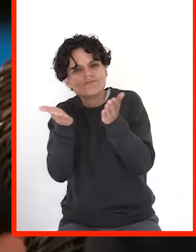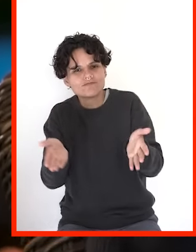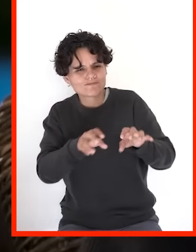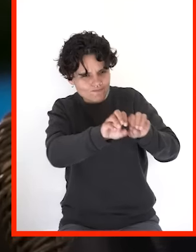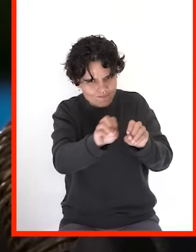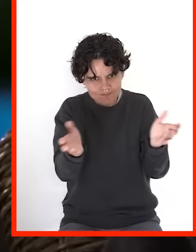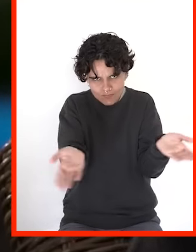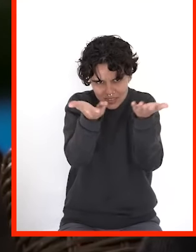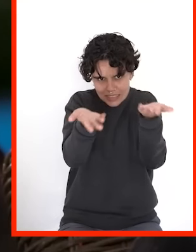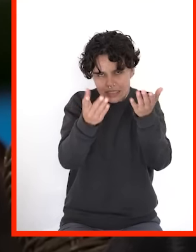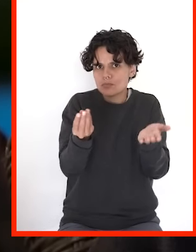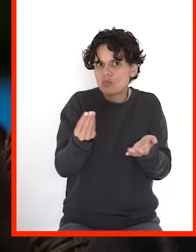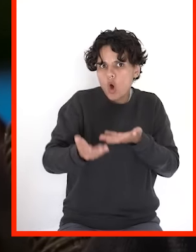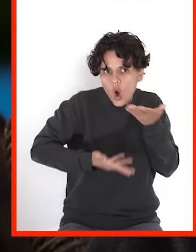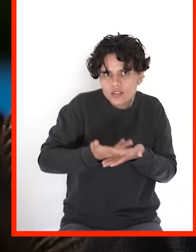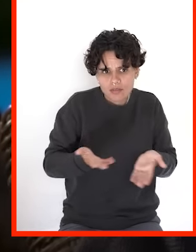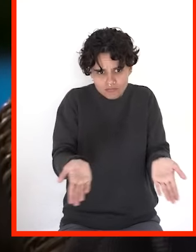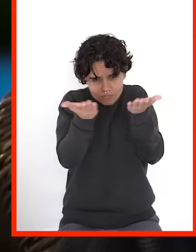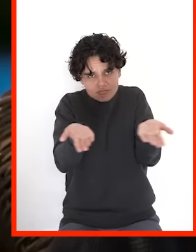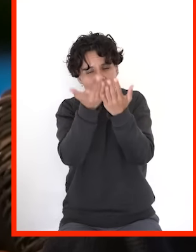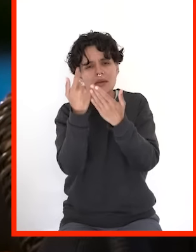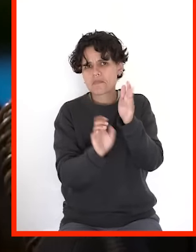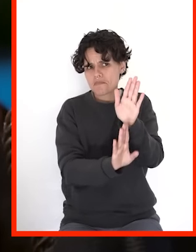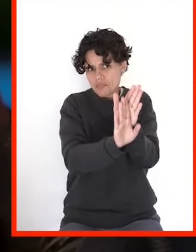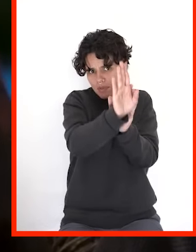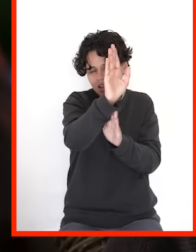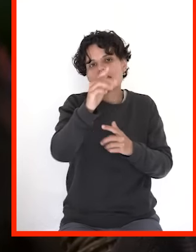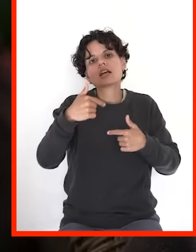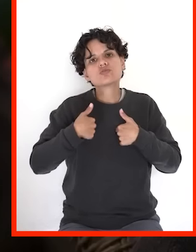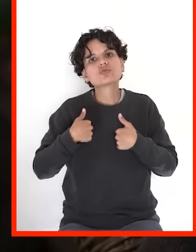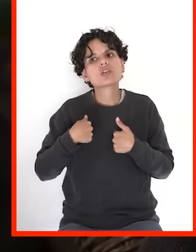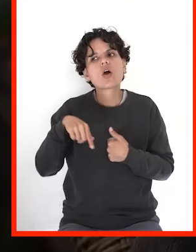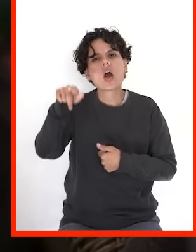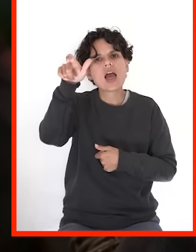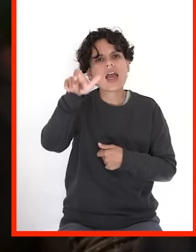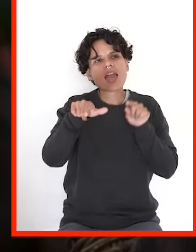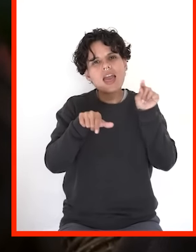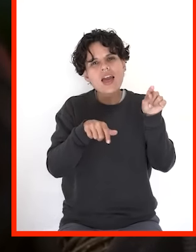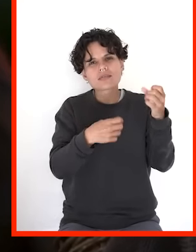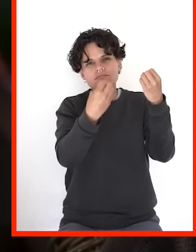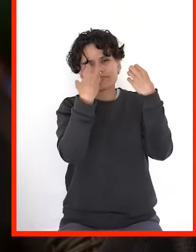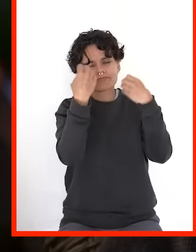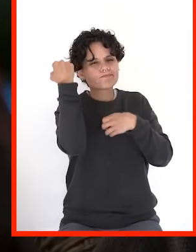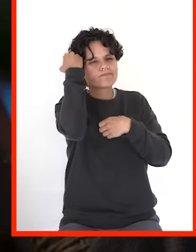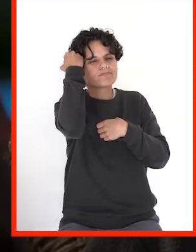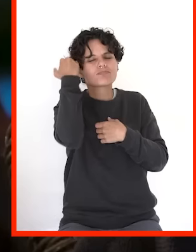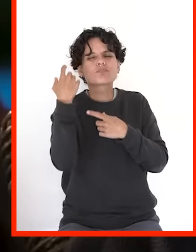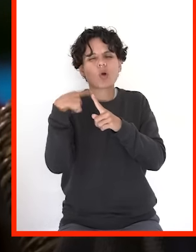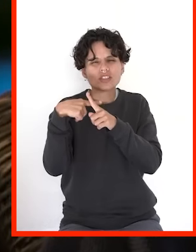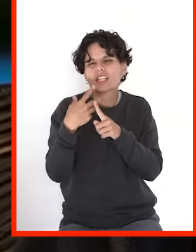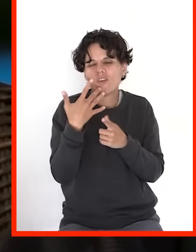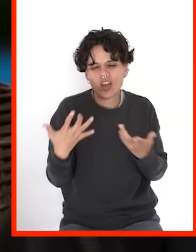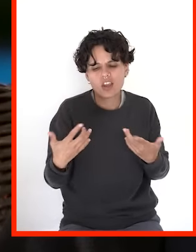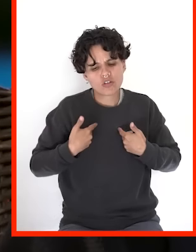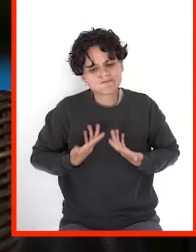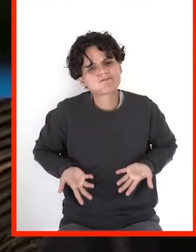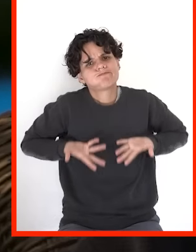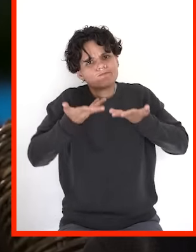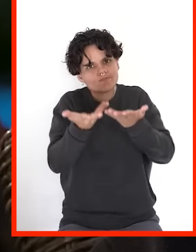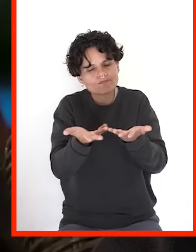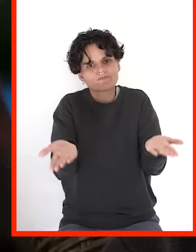graben su música, de que tienen para arriba, como que trato de hacer, como que ese es el legado que dejó en mí, yo creo. Tratar de ayudar también a la gente que tiene talento y que está